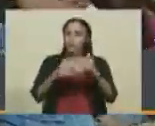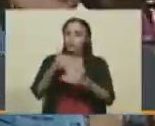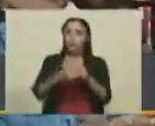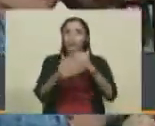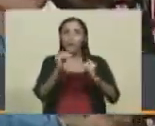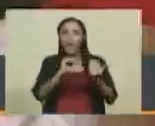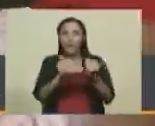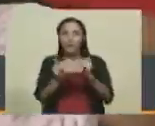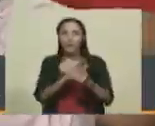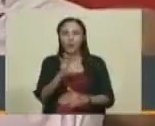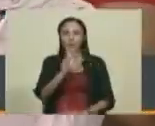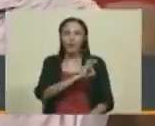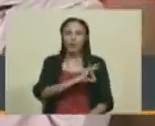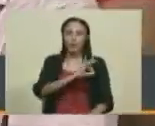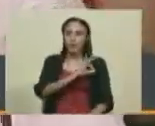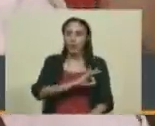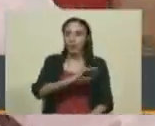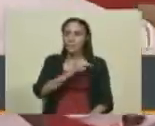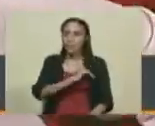ética.